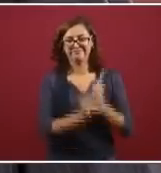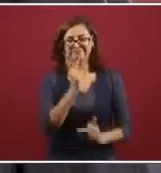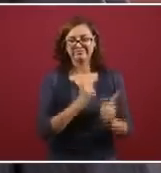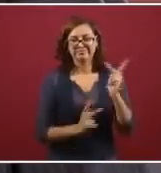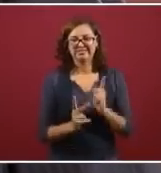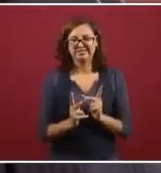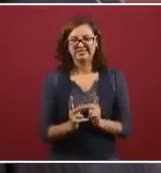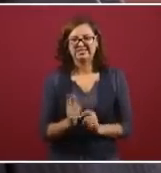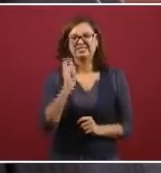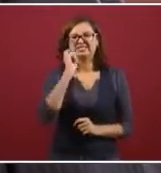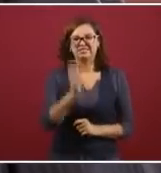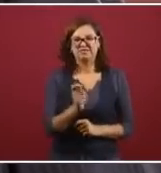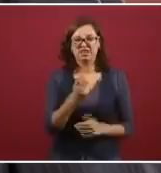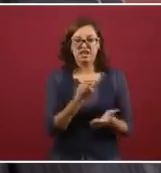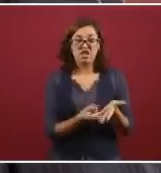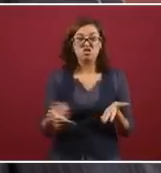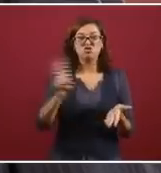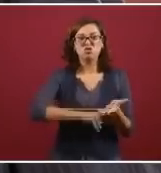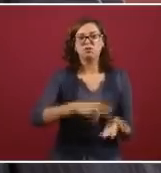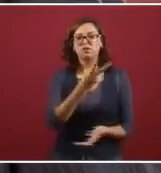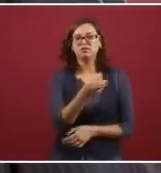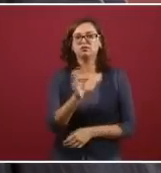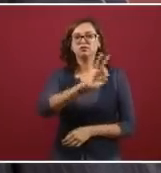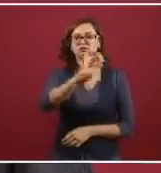más de 200%.